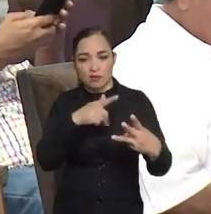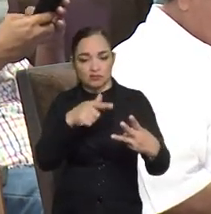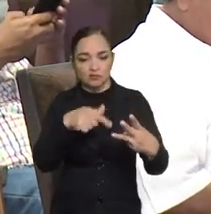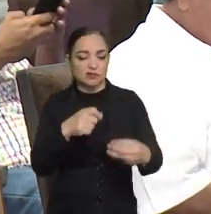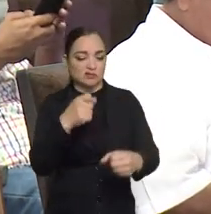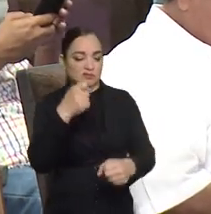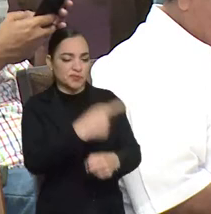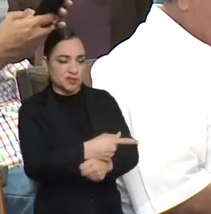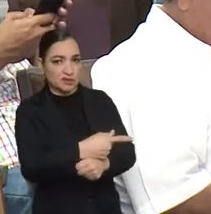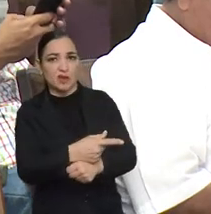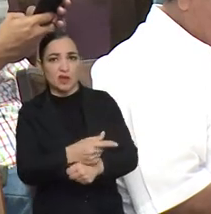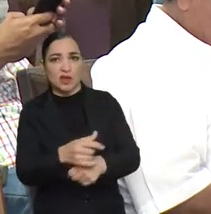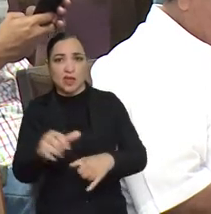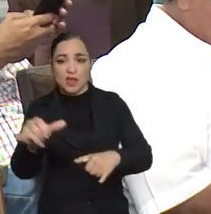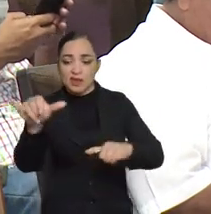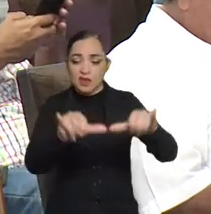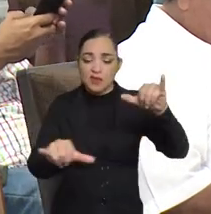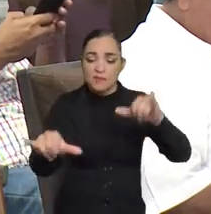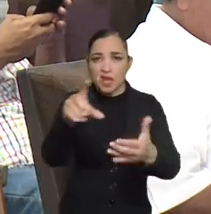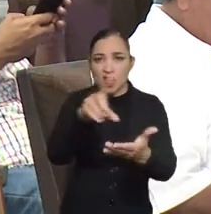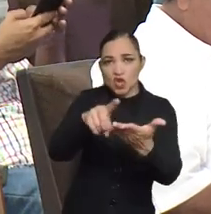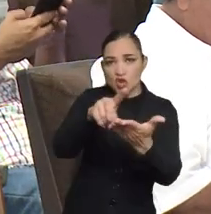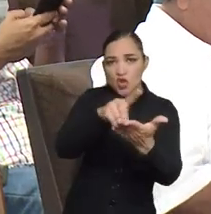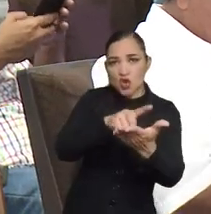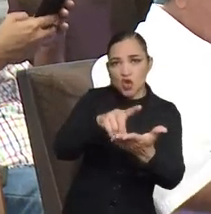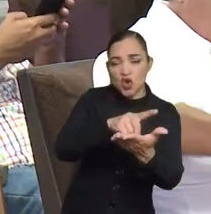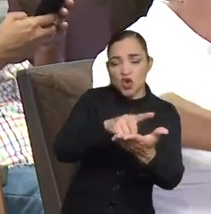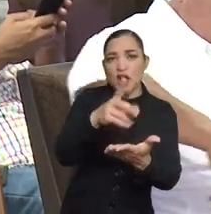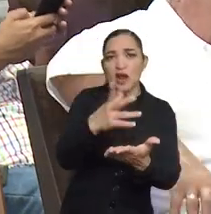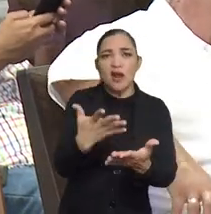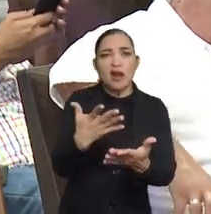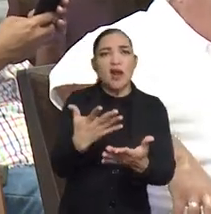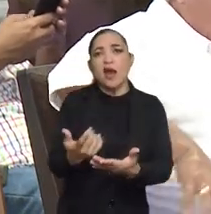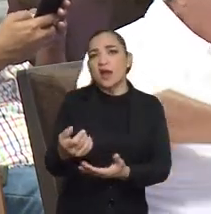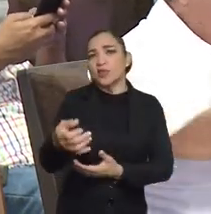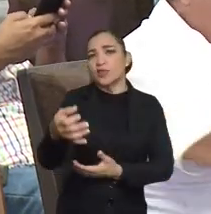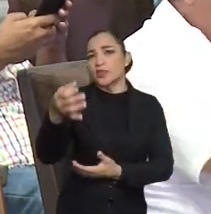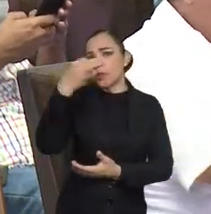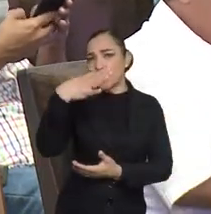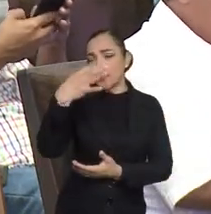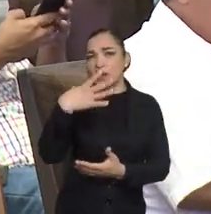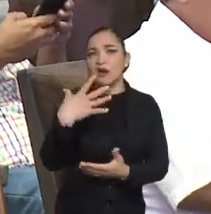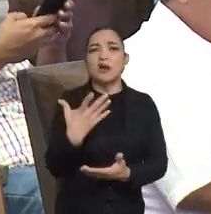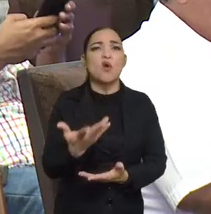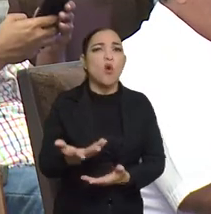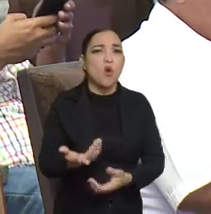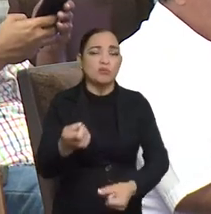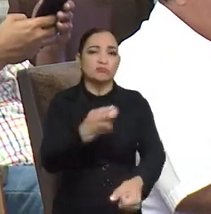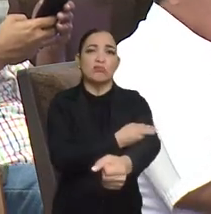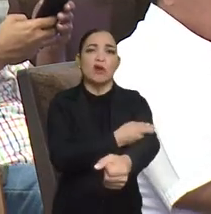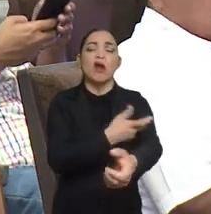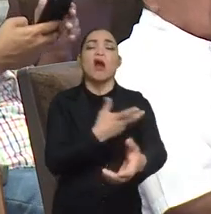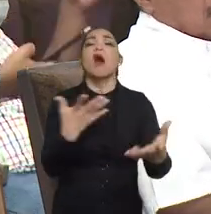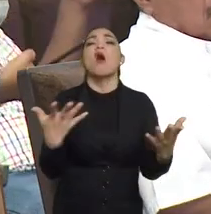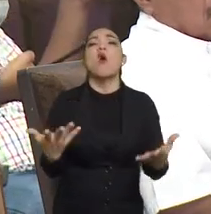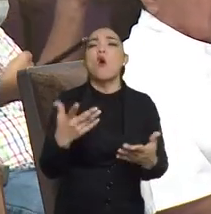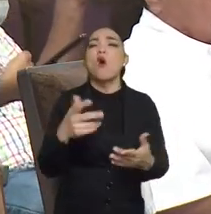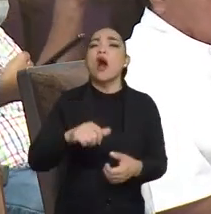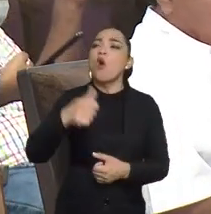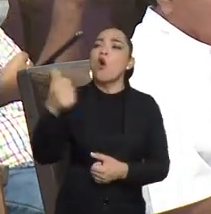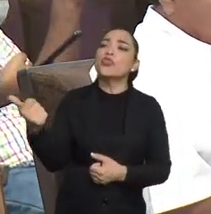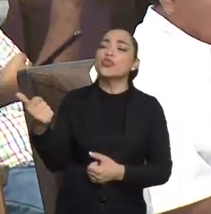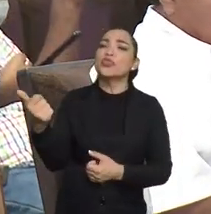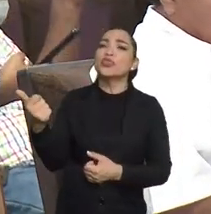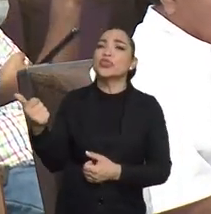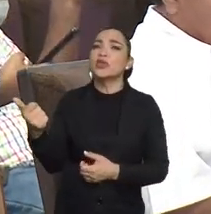con la que pues se intoxicaron. ¿Qué opina sobre esto y que ocurrió un caso similar hace poco en Guamúchil? ¿Prende la